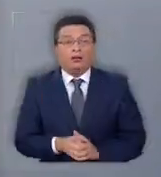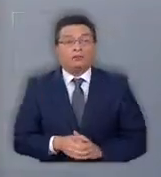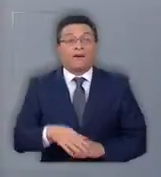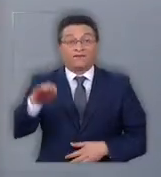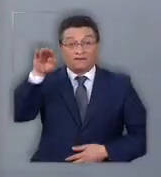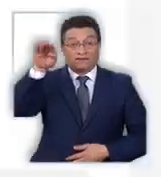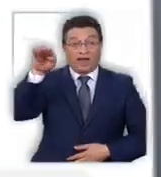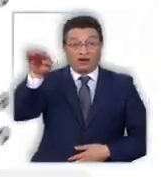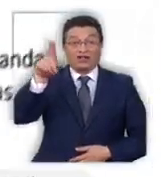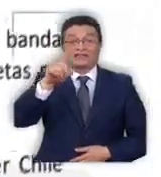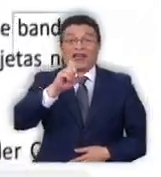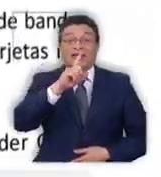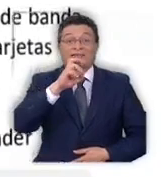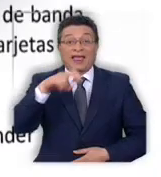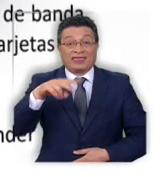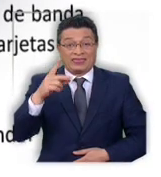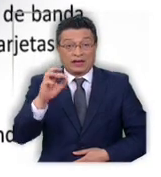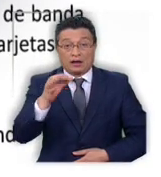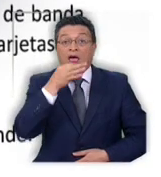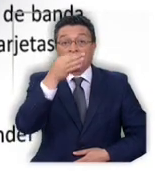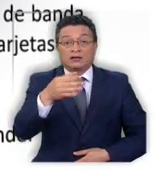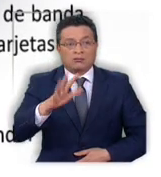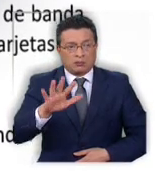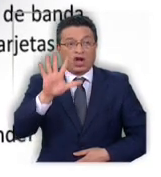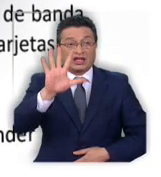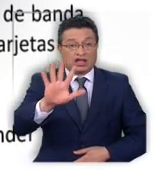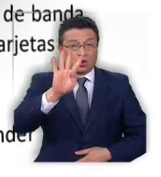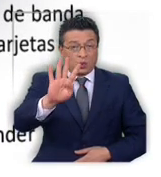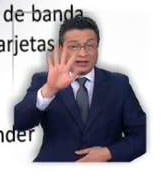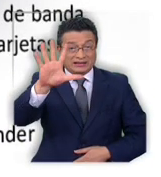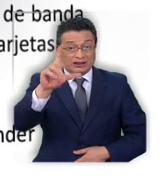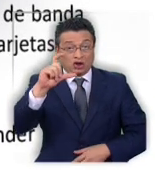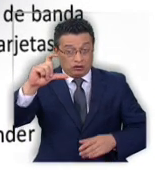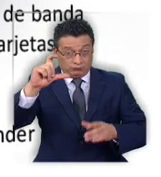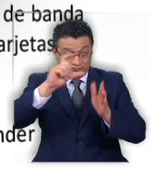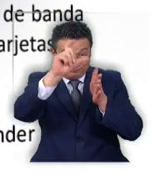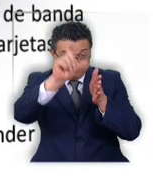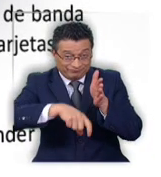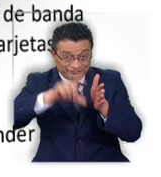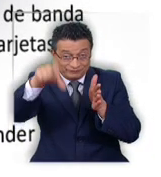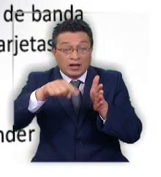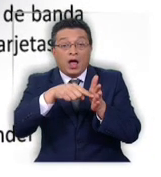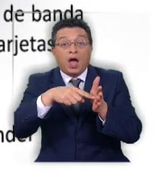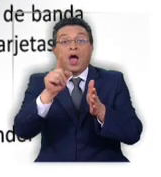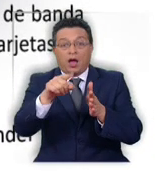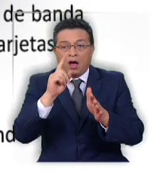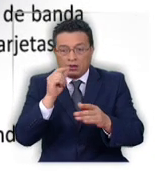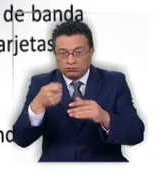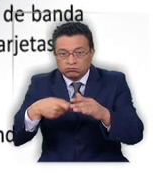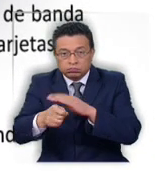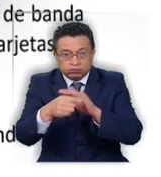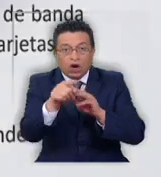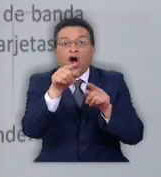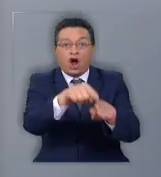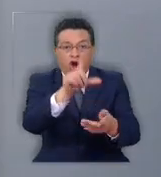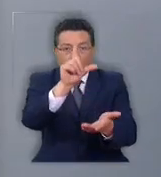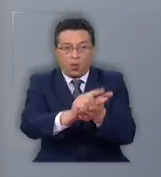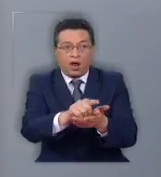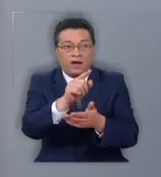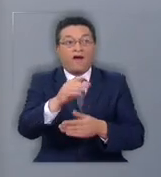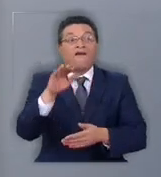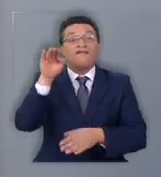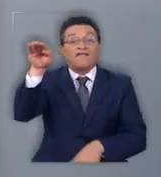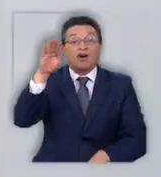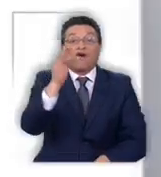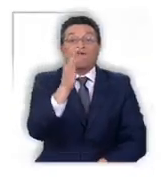Santander informó a 24 horas que al menos 545 tarjetas de su institución registraron transacciones en dicho lugar. Banco